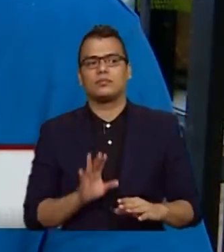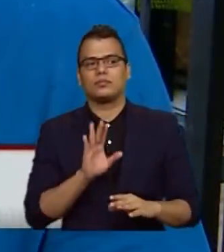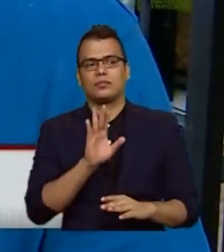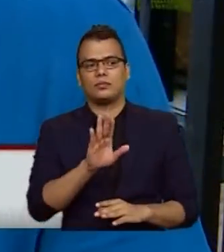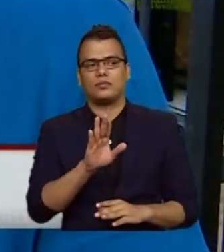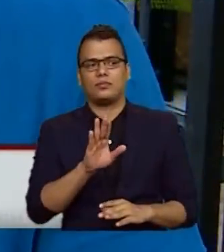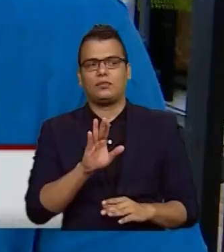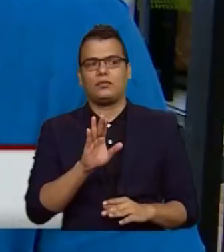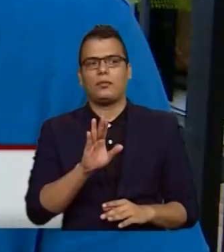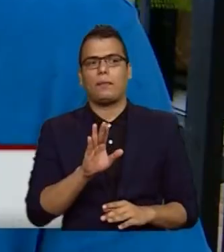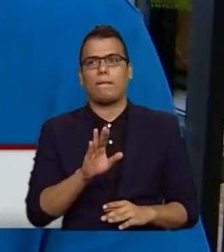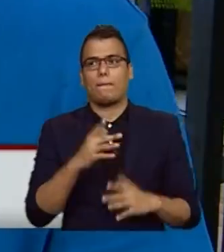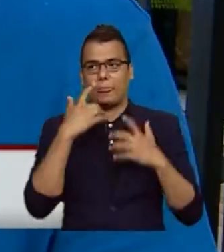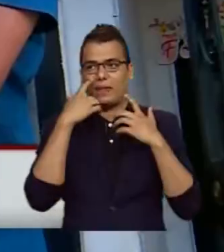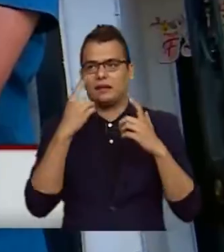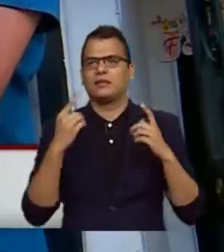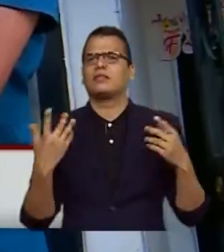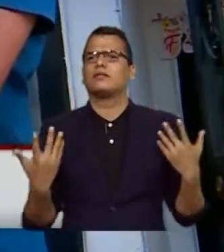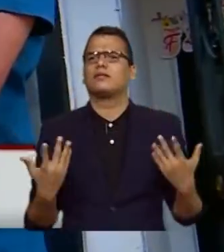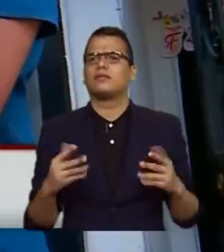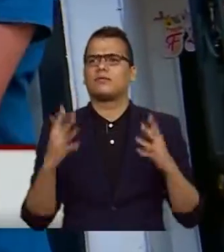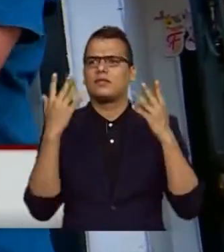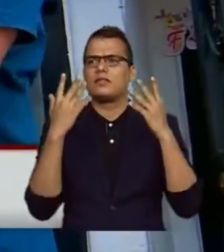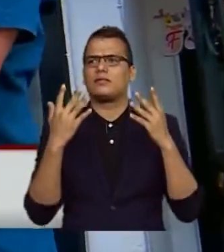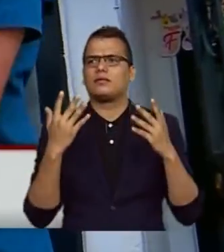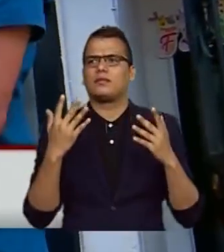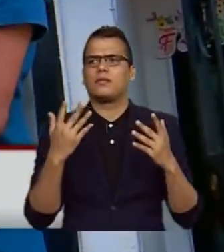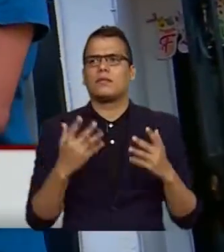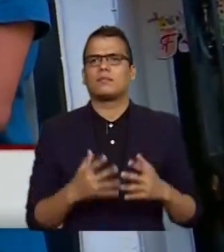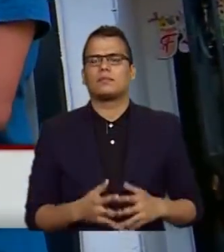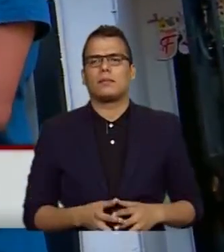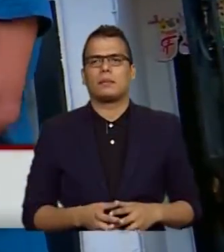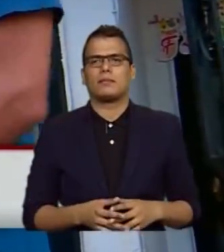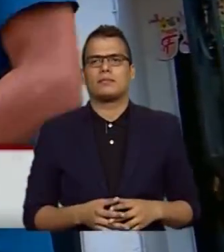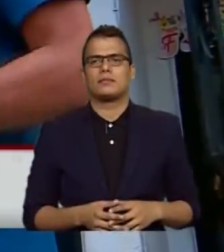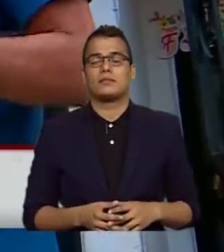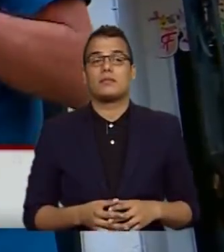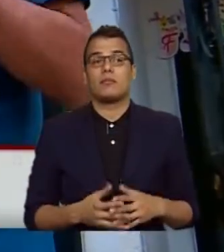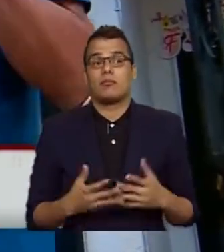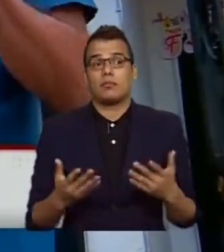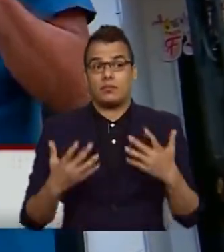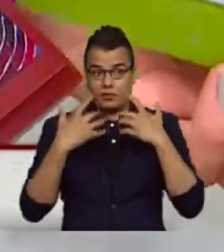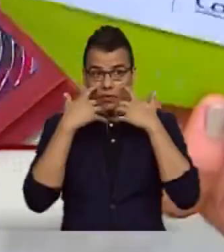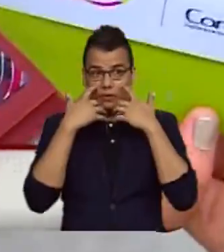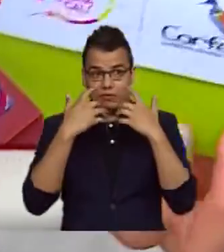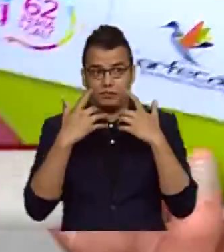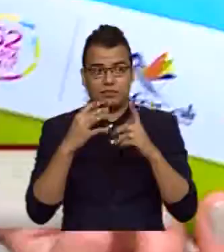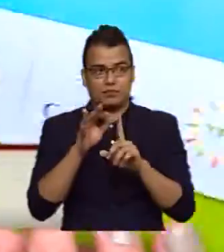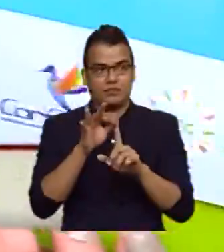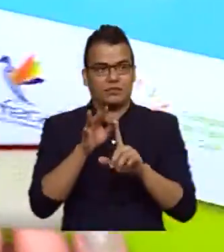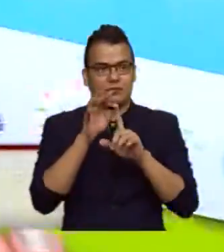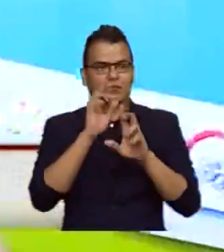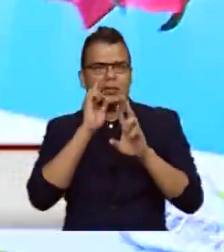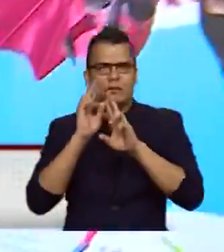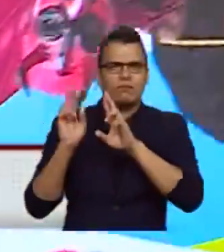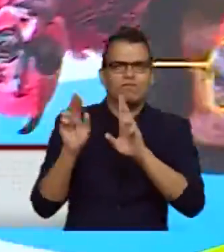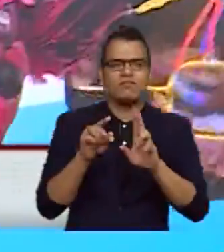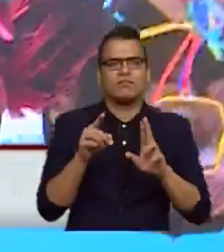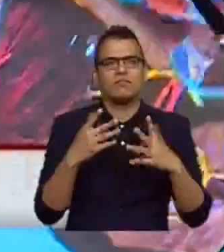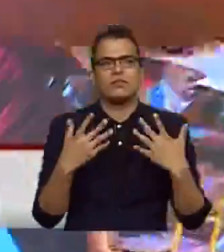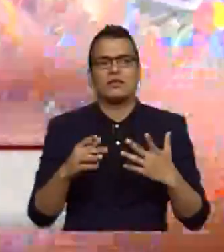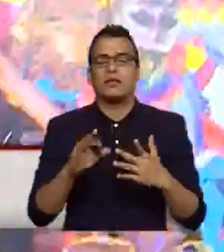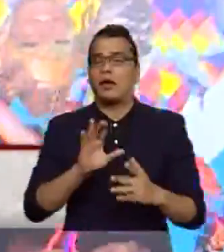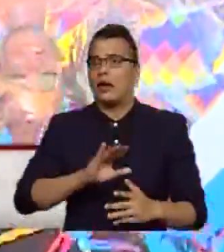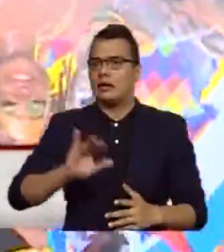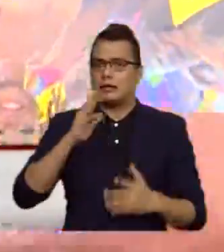a Amfiteatrum como un reconocimiento especial por su representatividad, por ser la